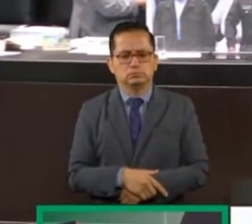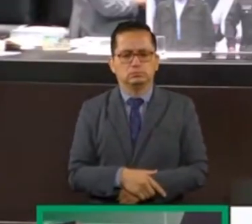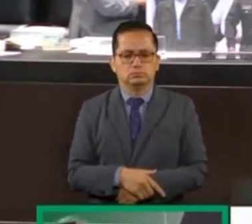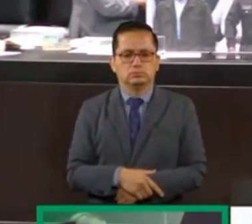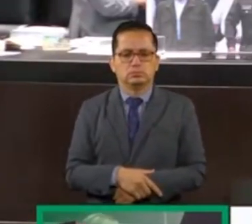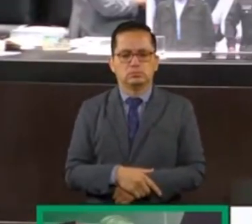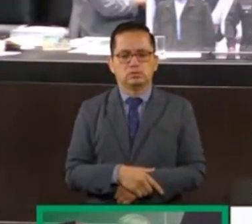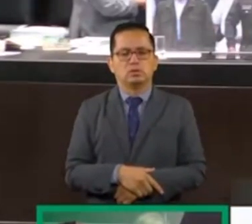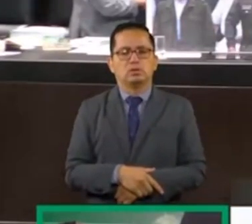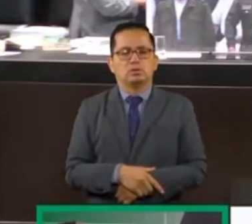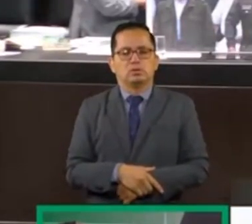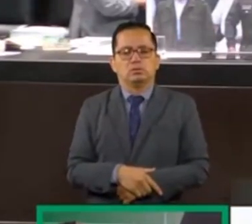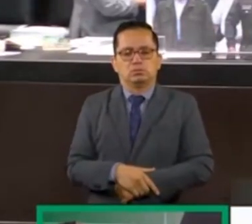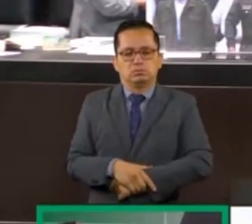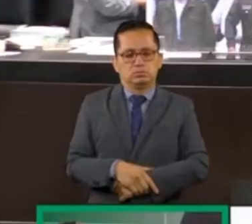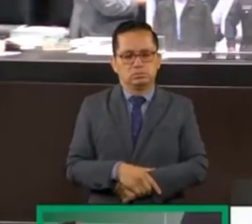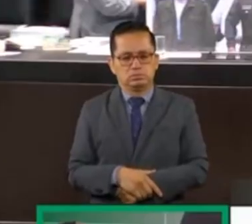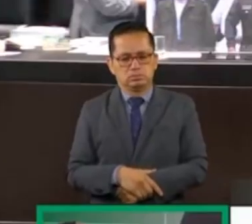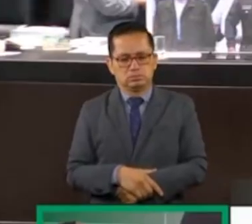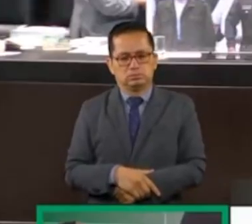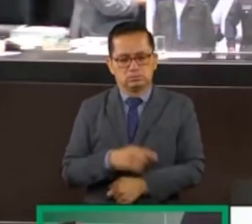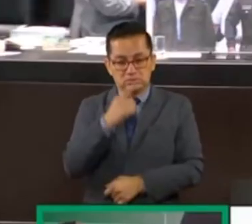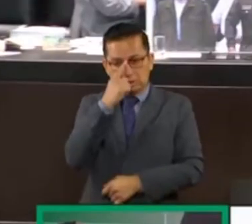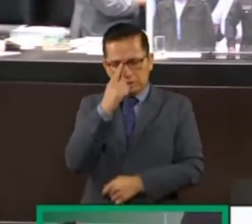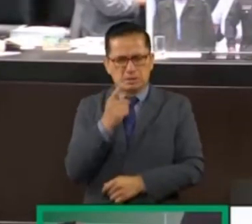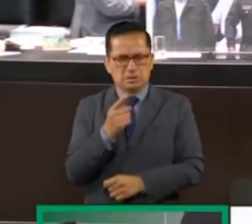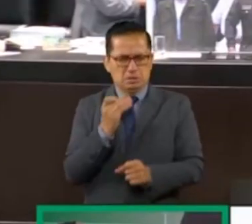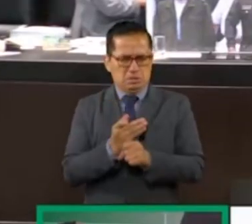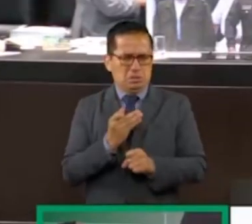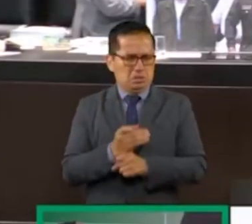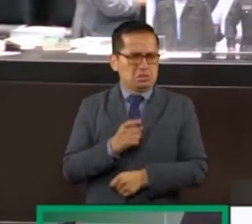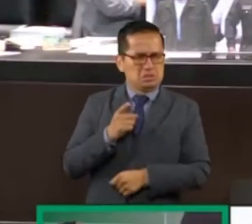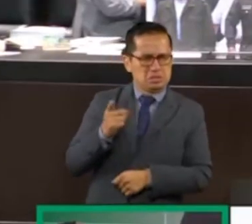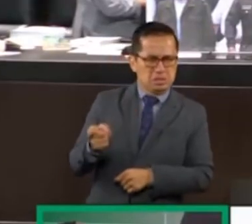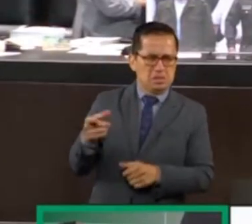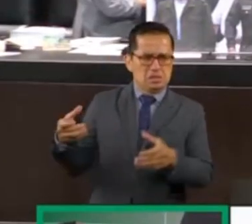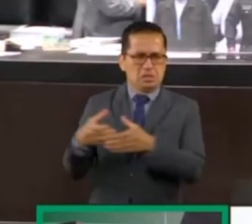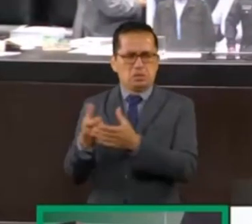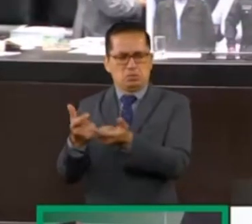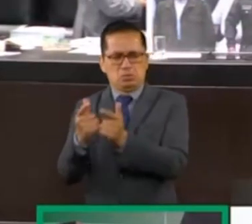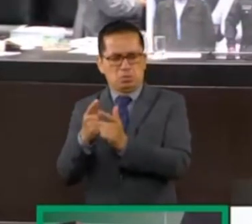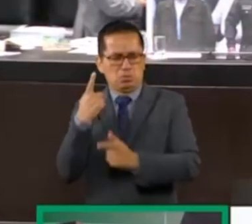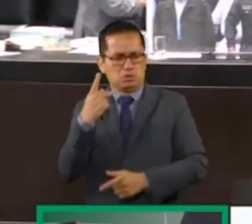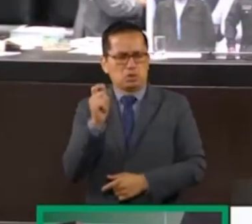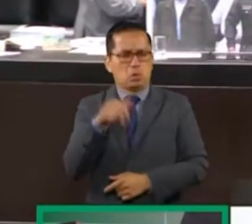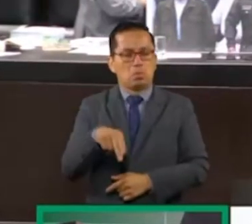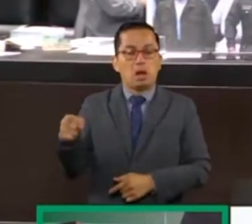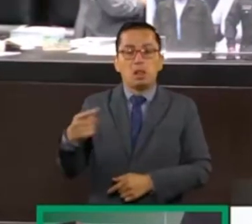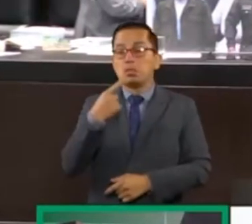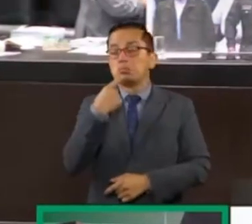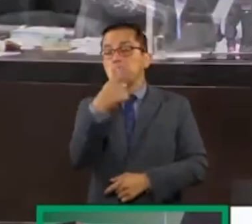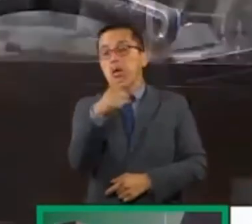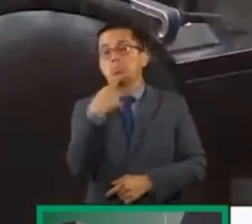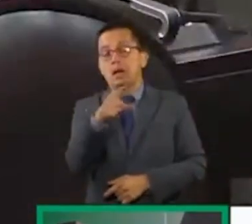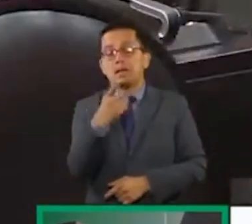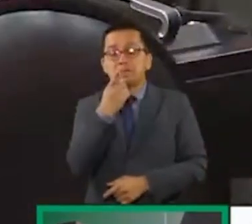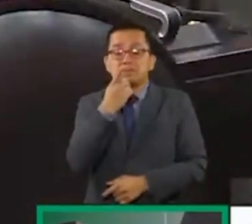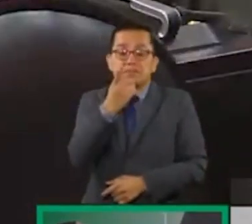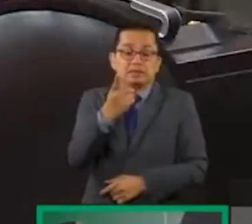ante algunas acusaciones aquí de Acción Nacional de que nosotros ocultamos la información de este